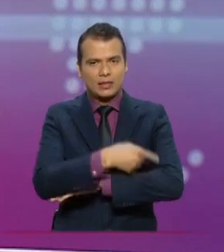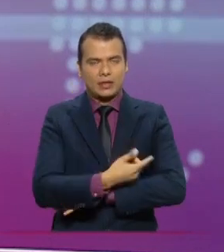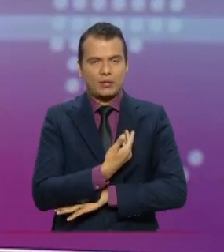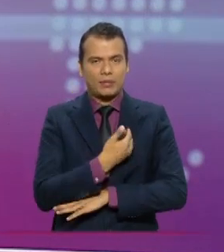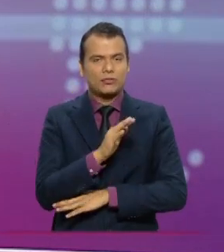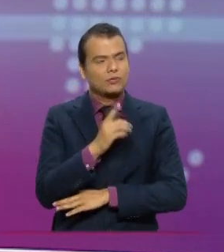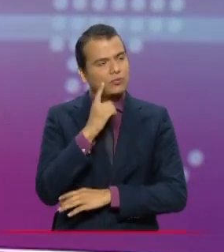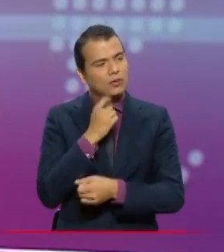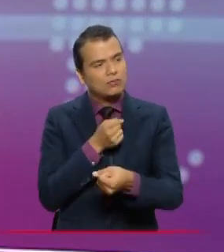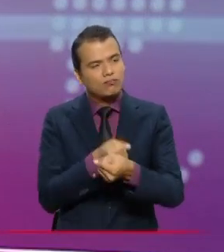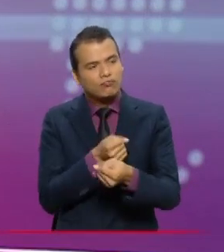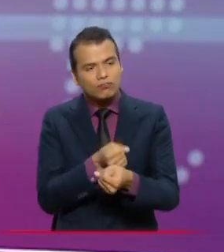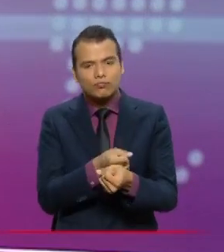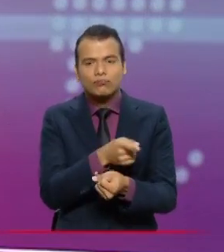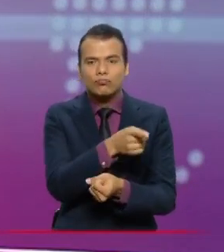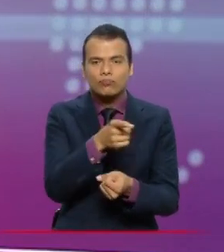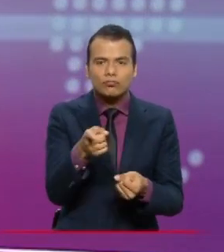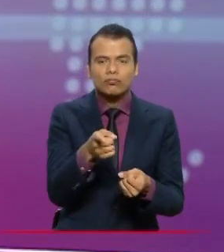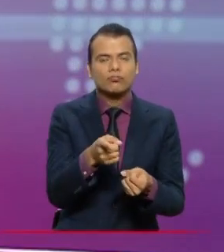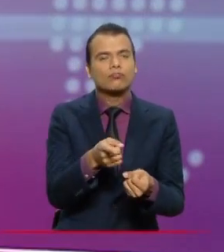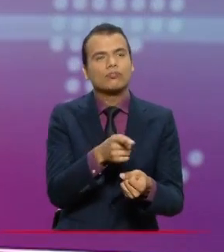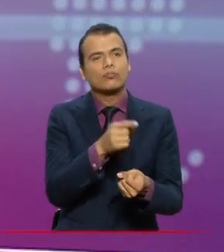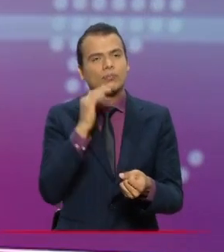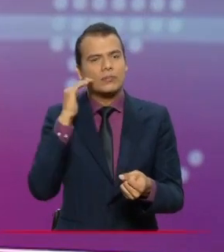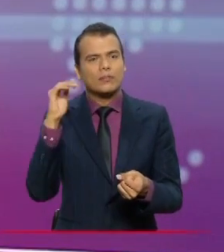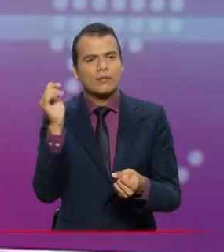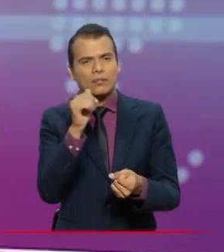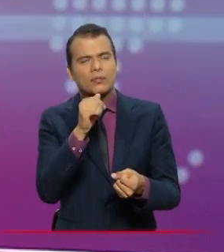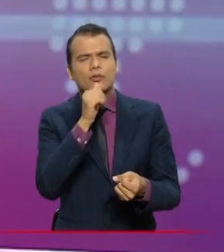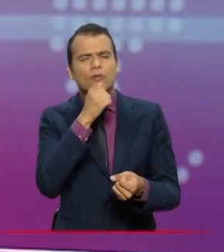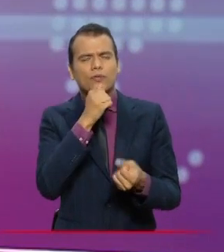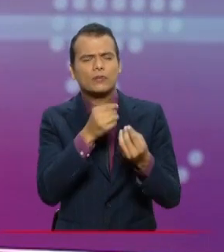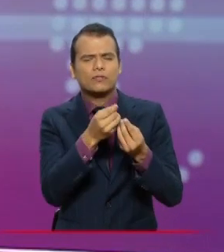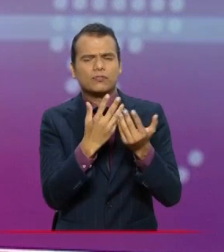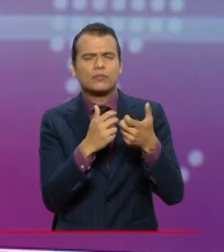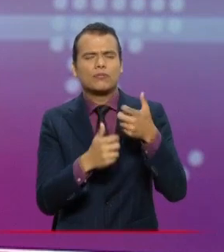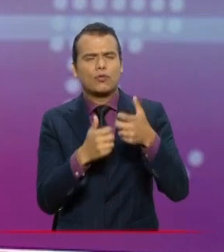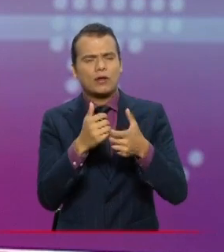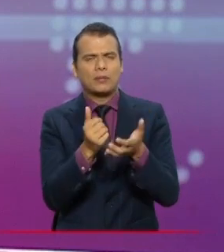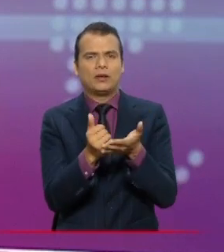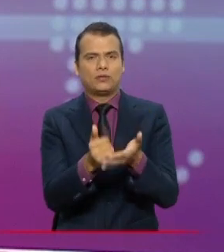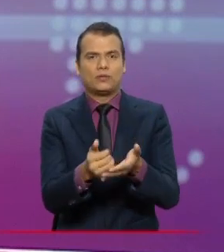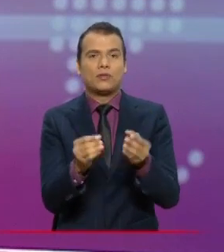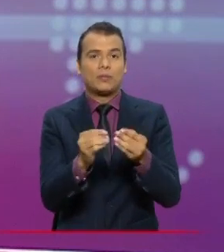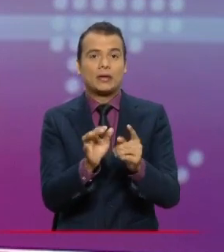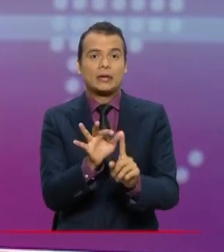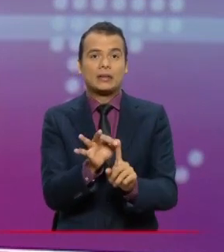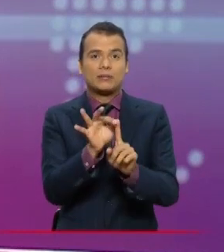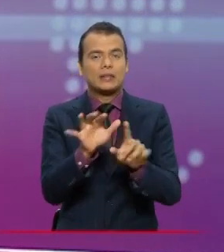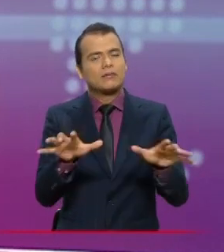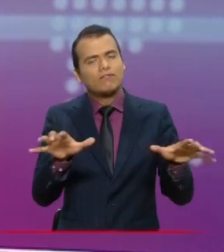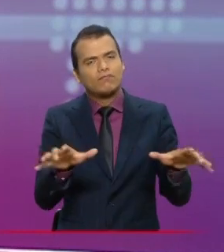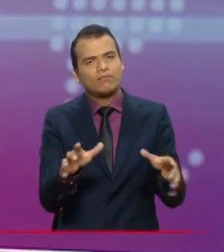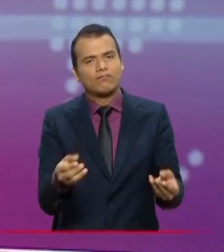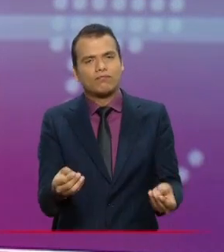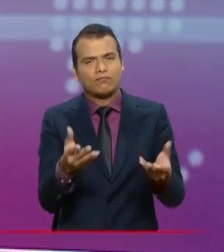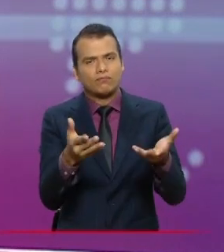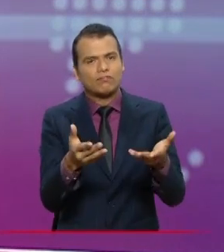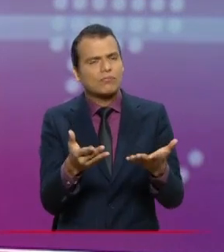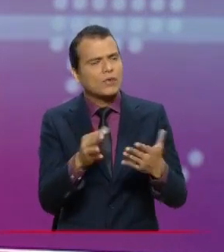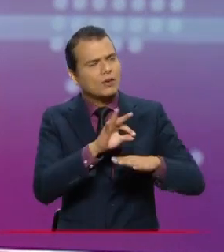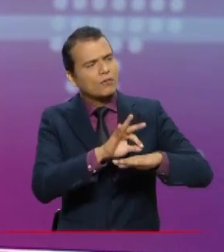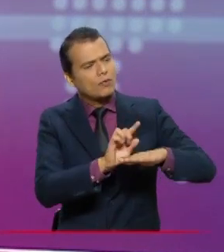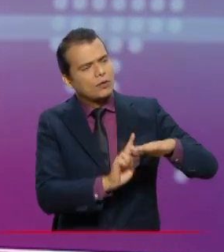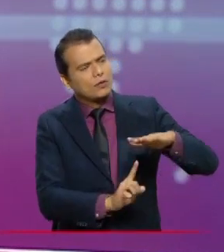el consumo y otras problemáticas. Además, pudieron disfrutar de un día especial. David Aparicio, muy buenos días. David, ¿cómo nació